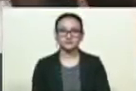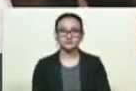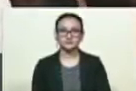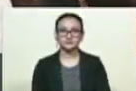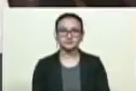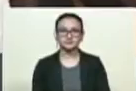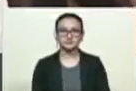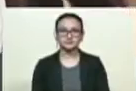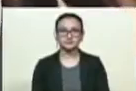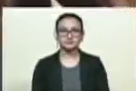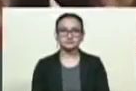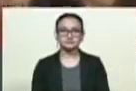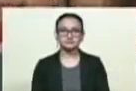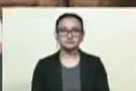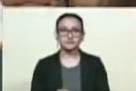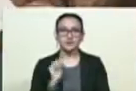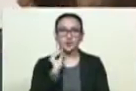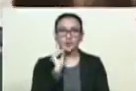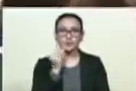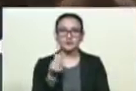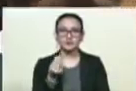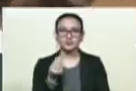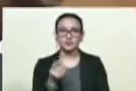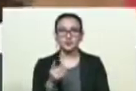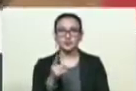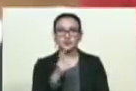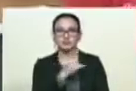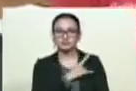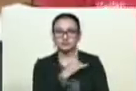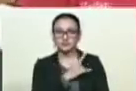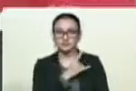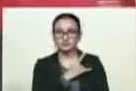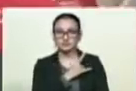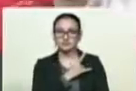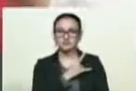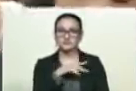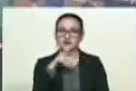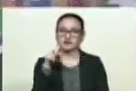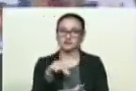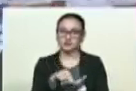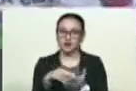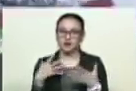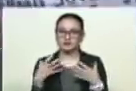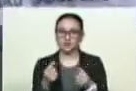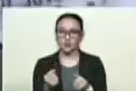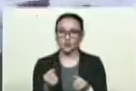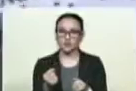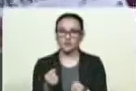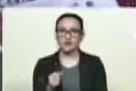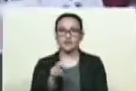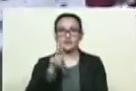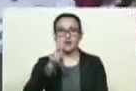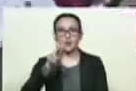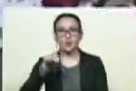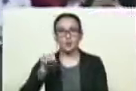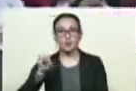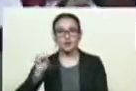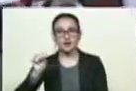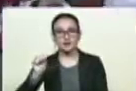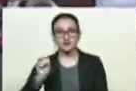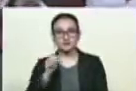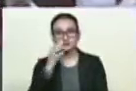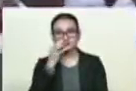La Juventud de la Universidad Nacional Experimental de la Seguridad, la UNES. Yo sí soy